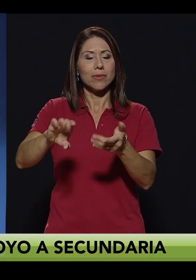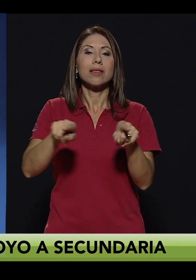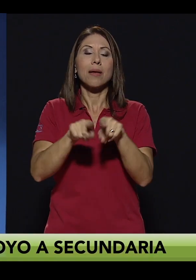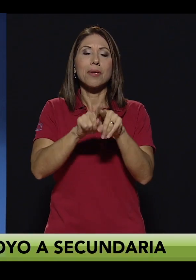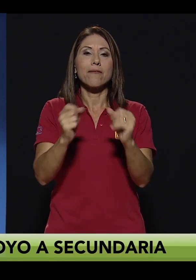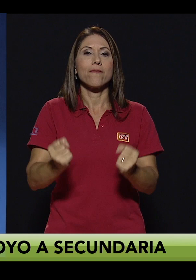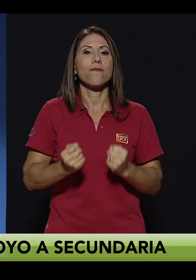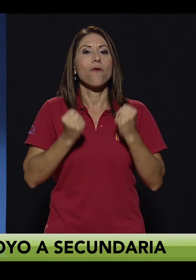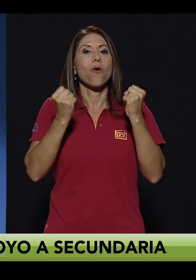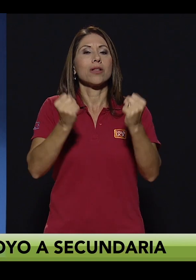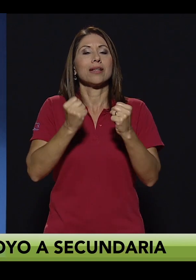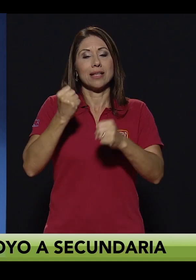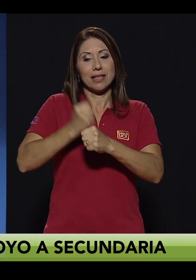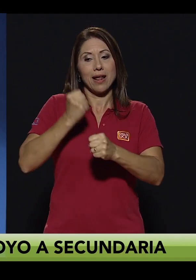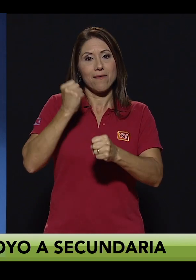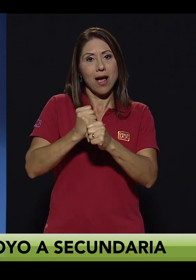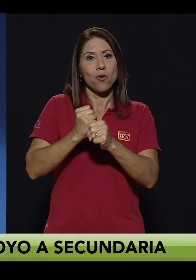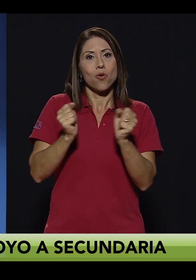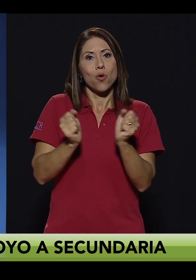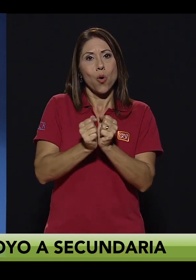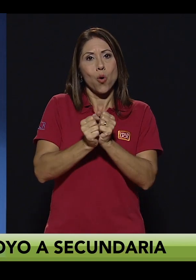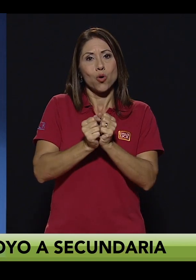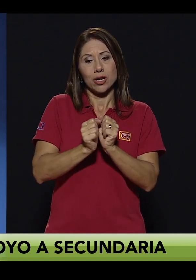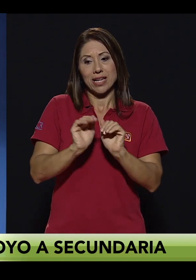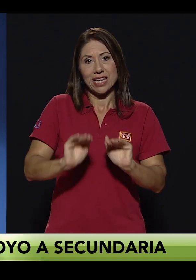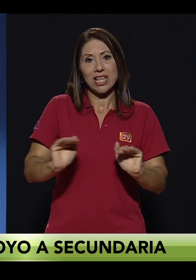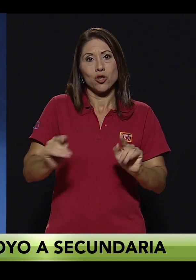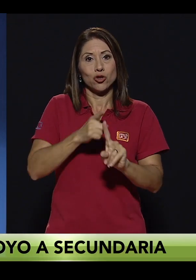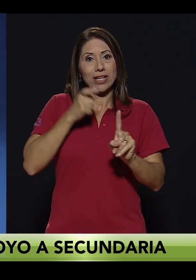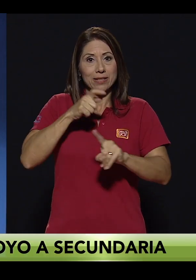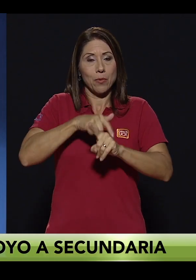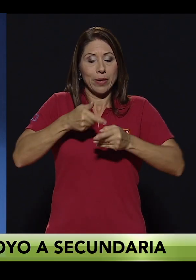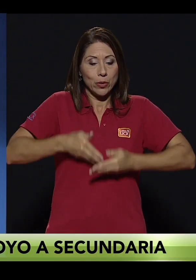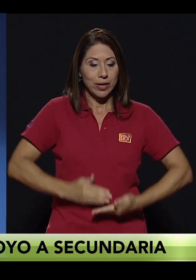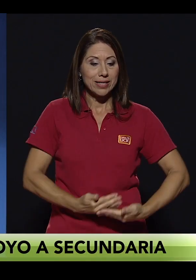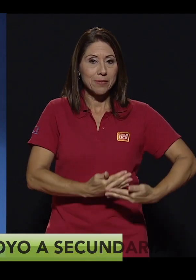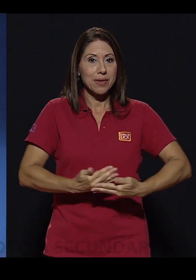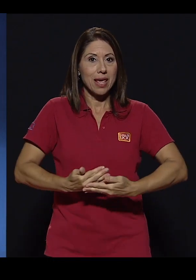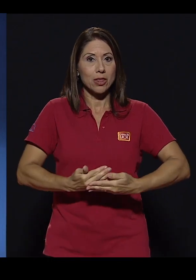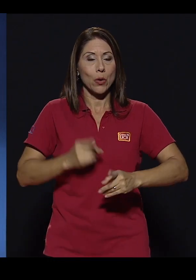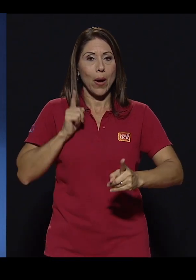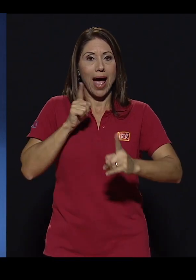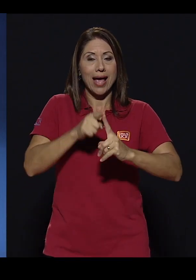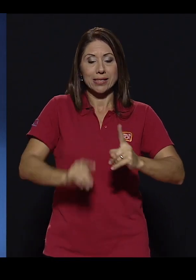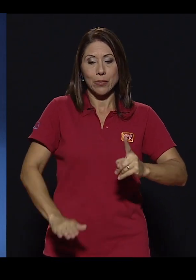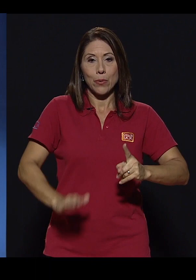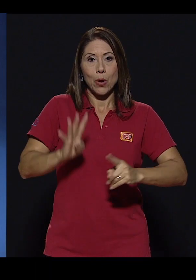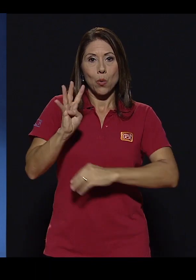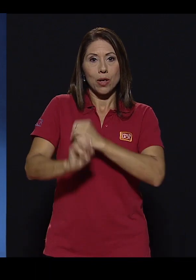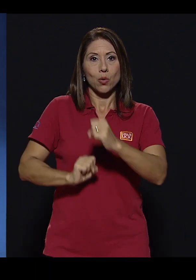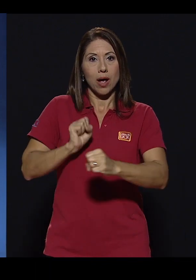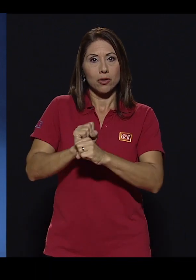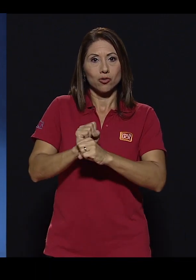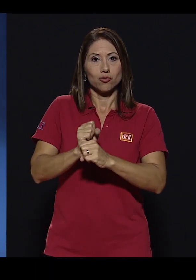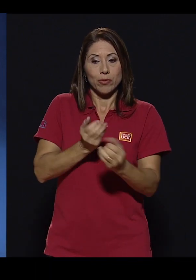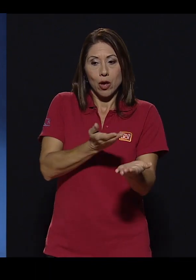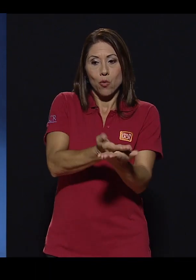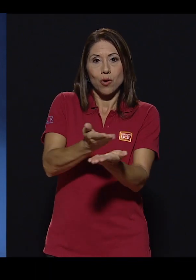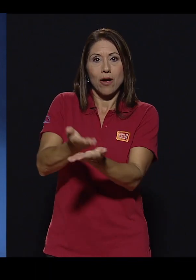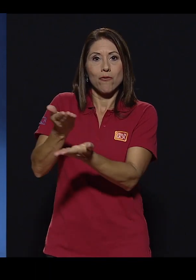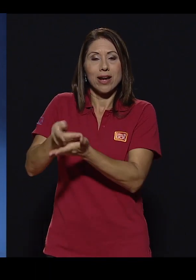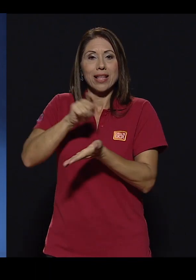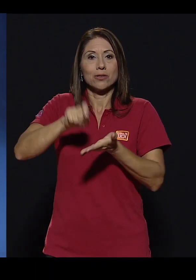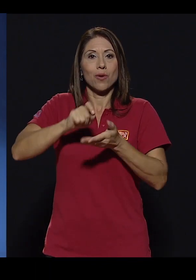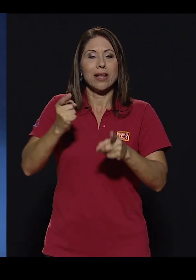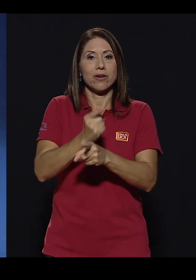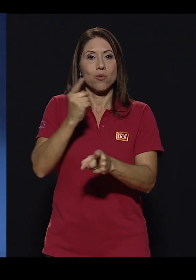con los niños desde el nacimiento a los cuatro años en una oferta e inclusivo en las escuelas regulares y